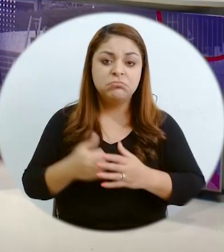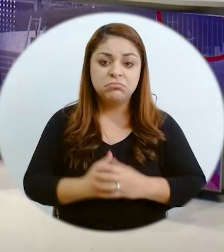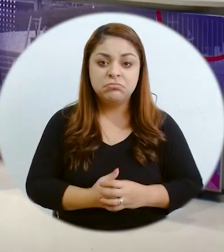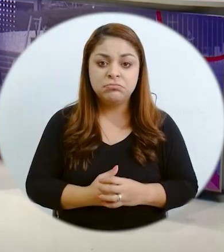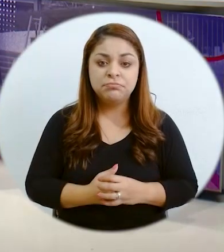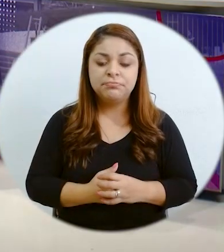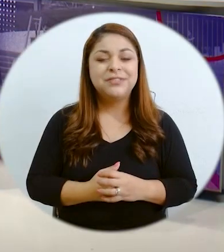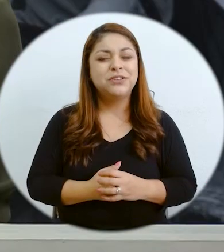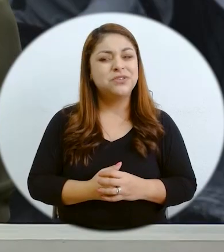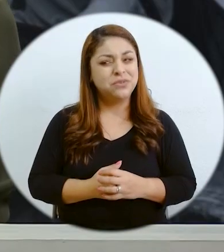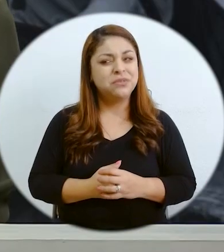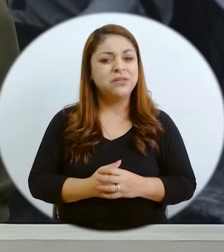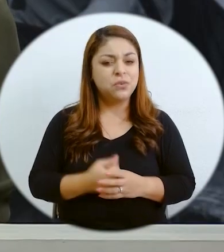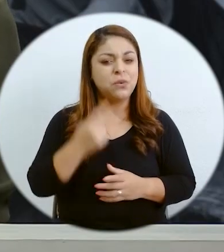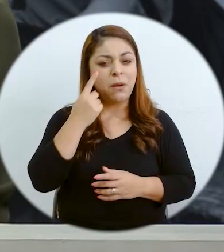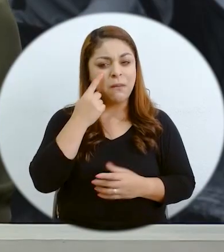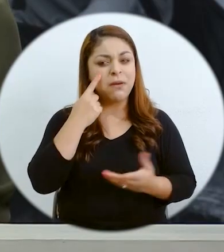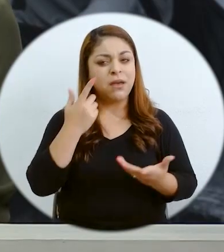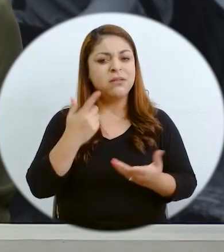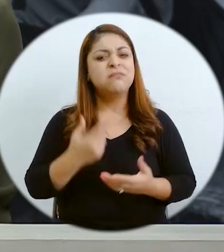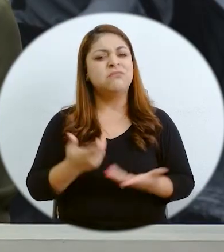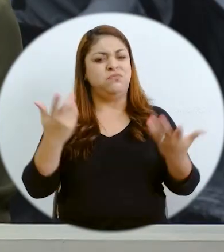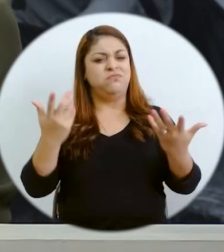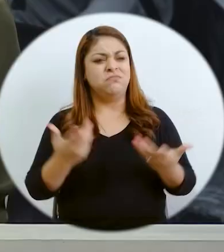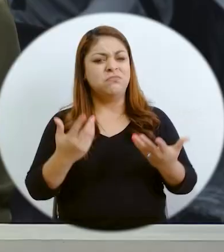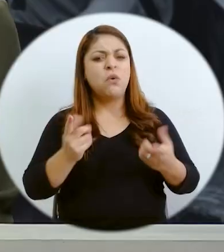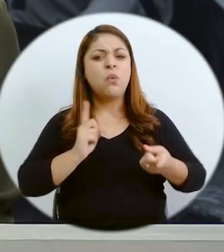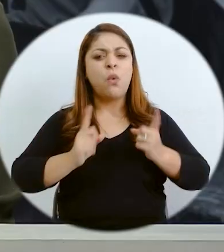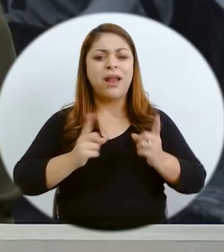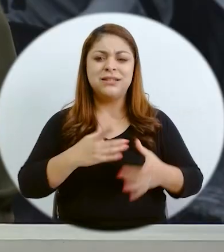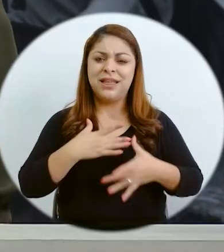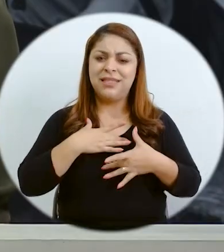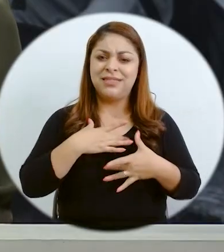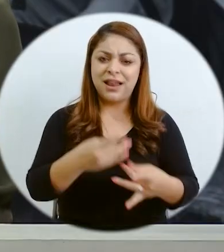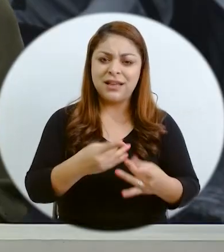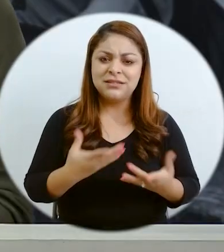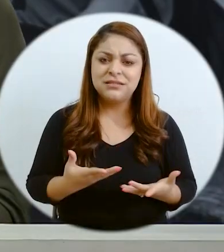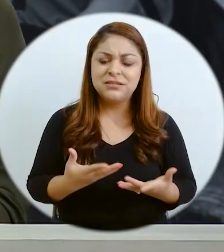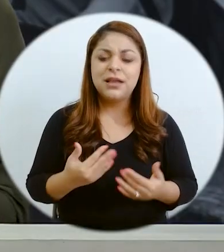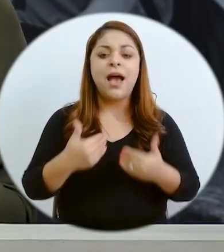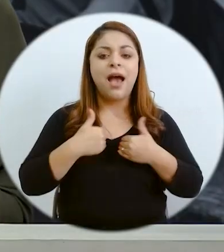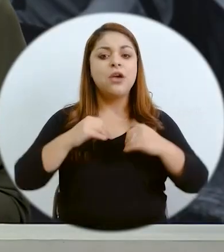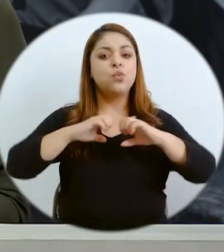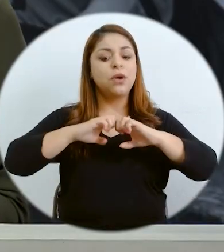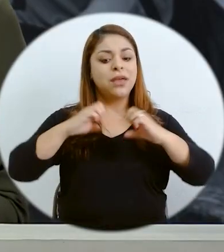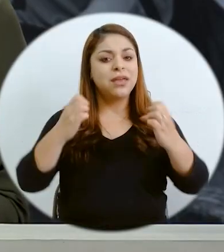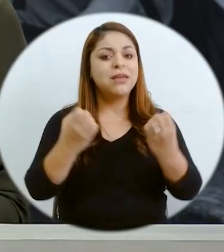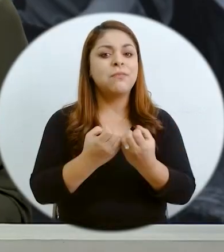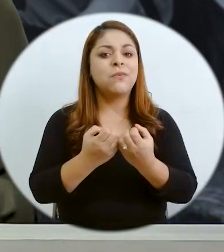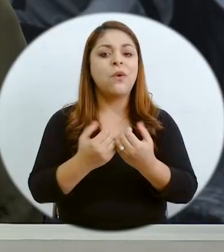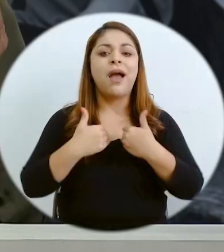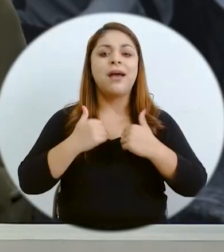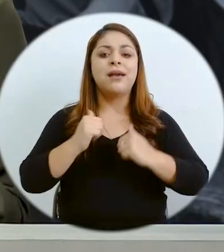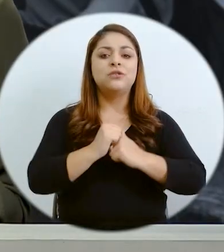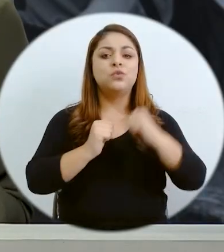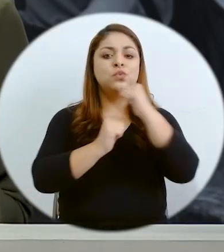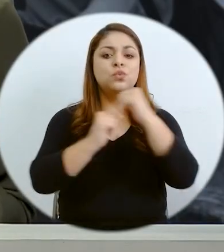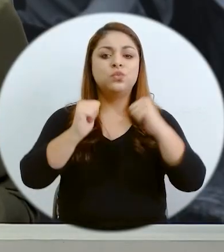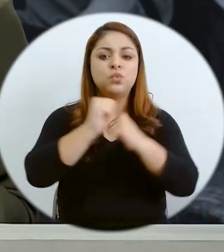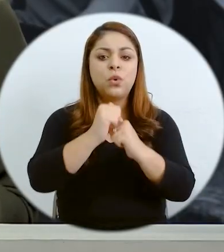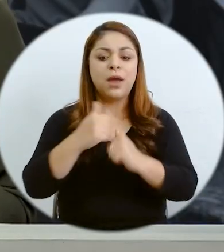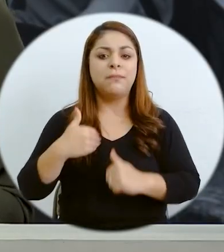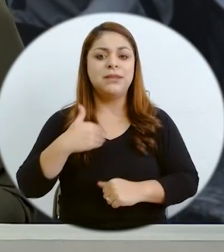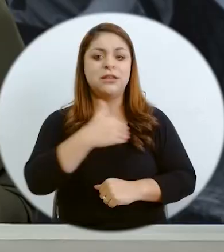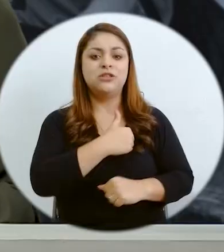conocí. Exactamente, pero también es ahí donde uno dice cuál es el interés de ellos, porque hay un equipo. Hay estructura dentro